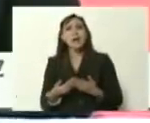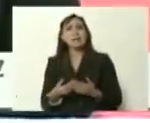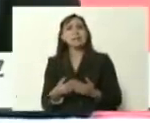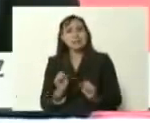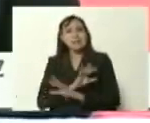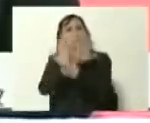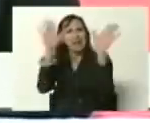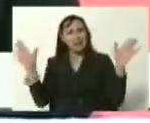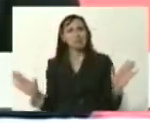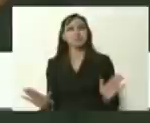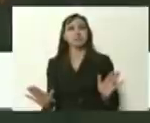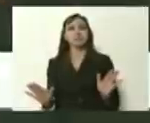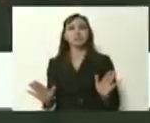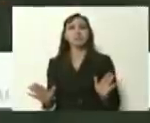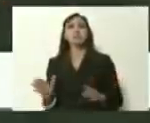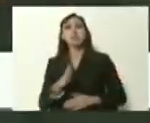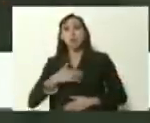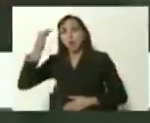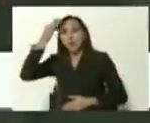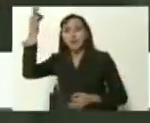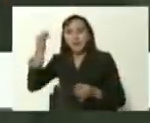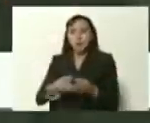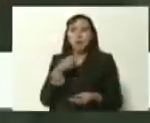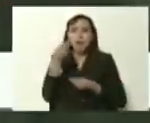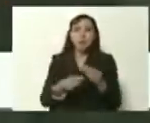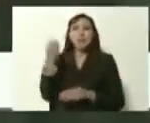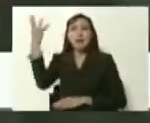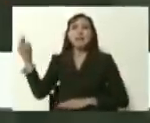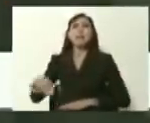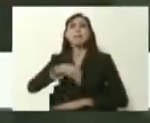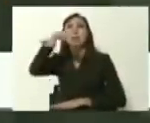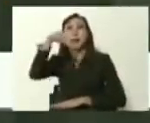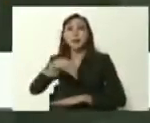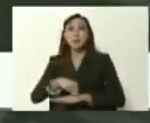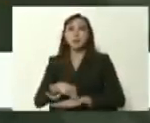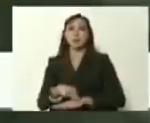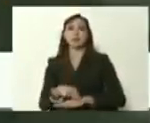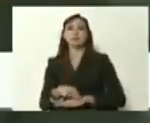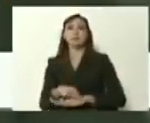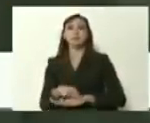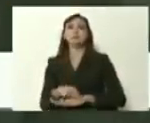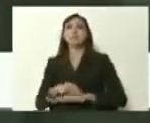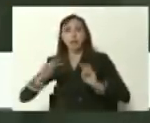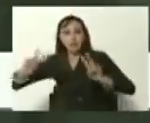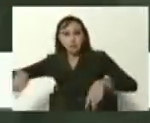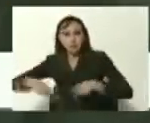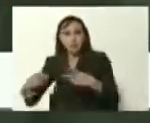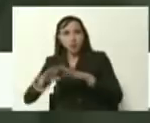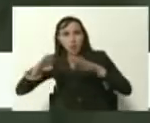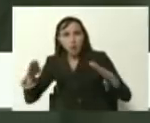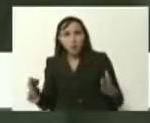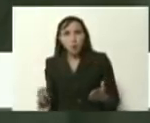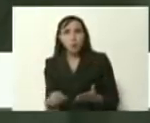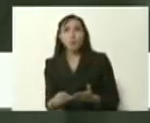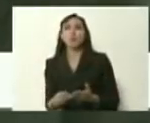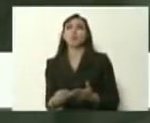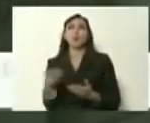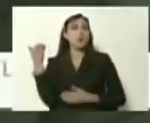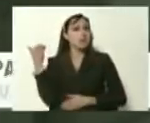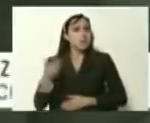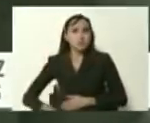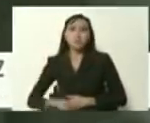definida y que creo que pondrá a la Asamblea Nacional en la vanguardia del mundo como una de las asambleas